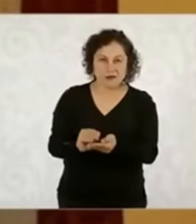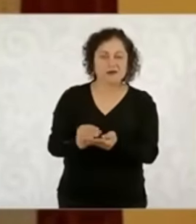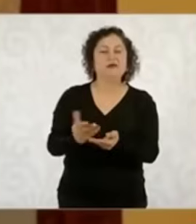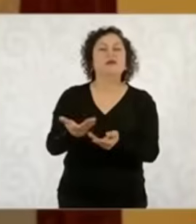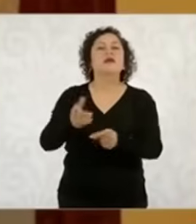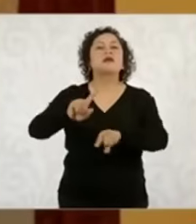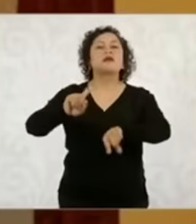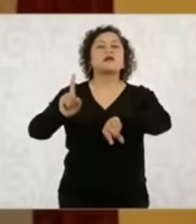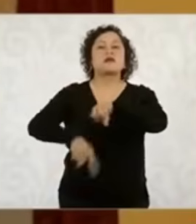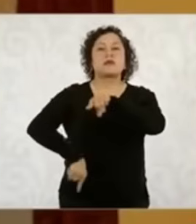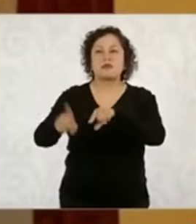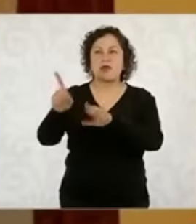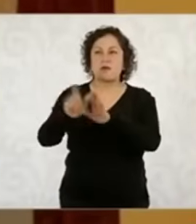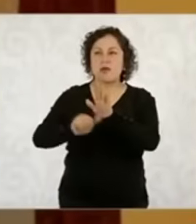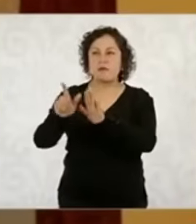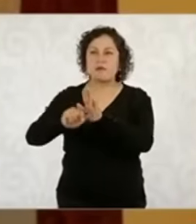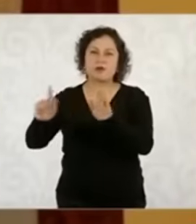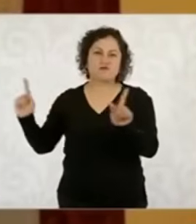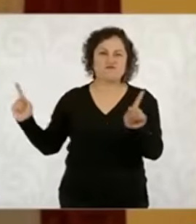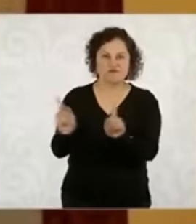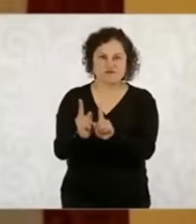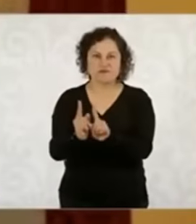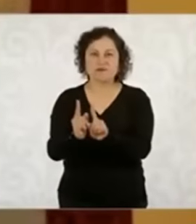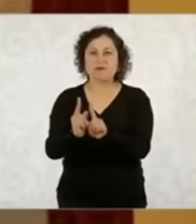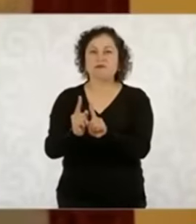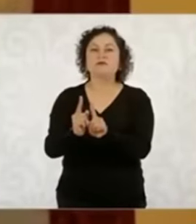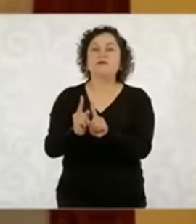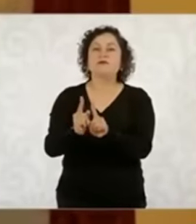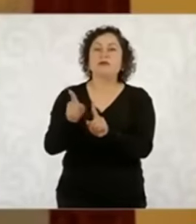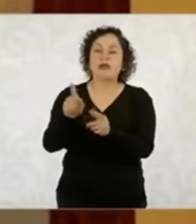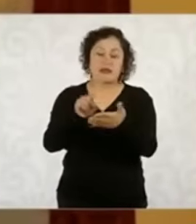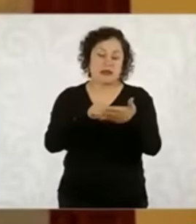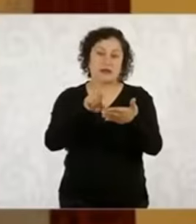de mensualidades y quitas en saldos.